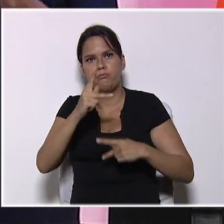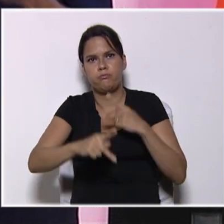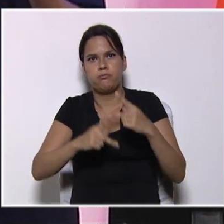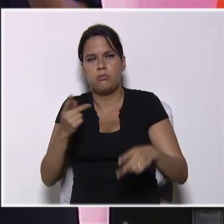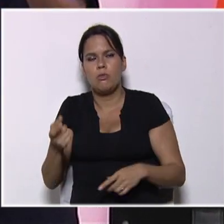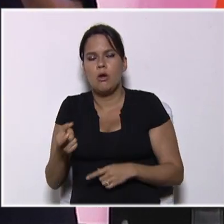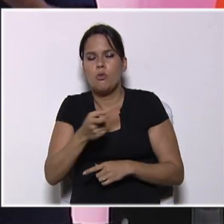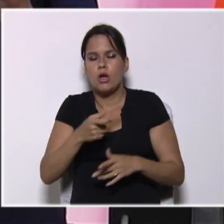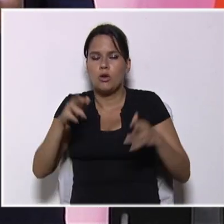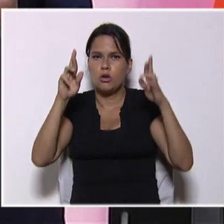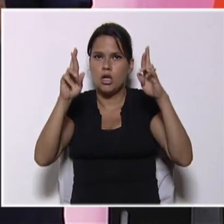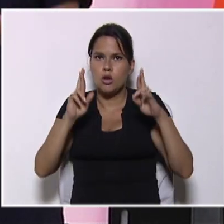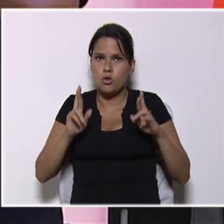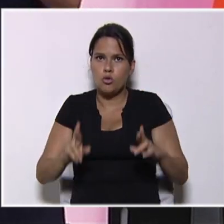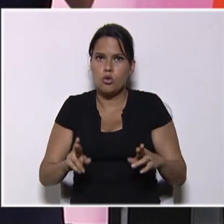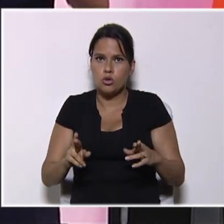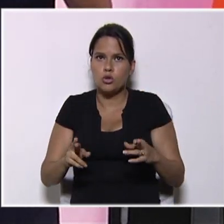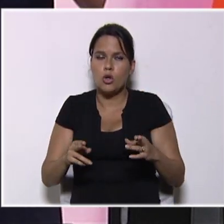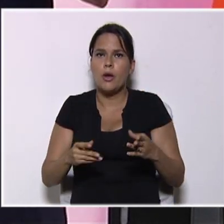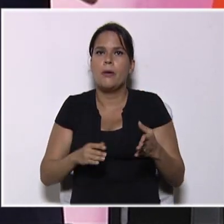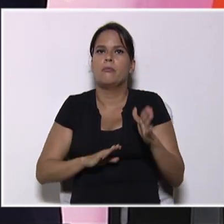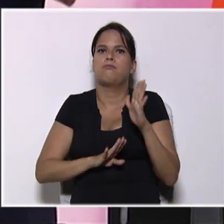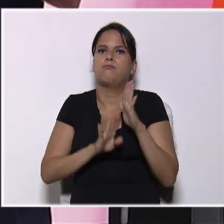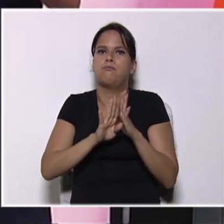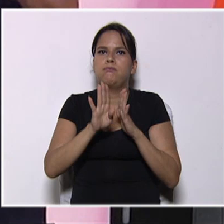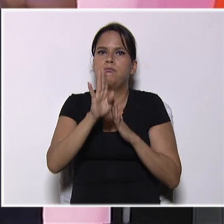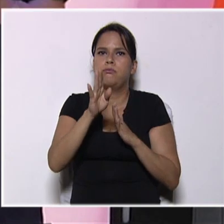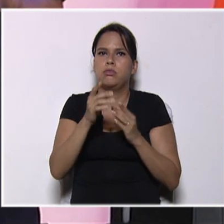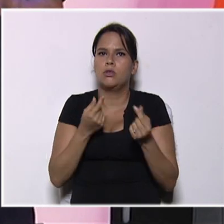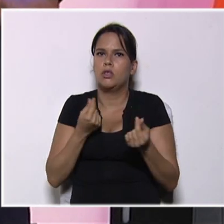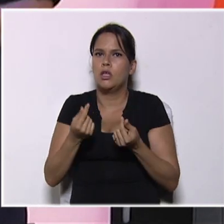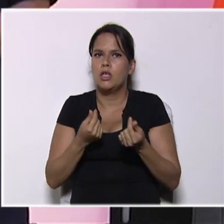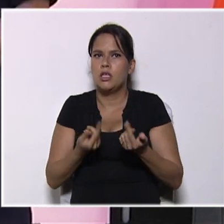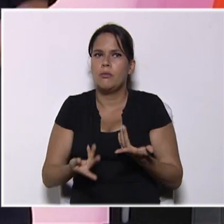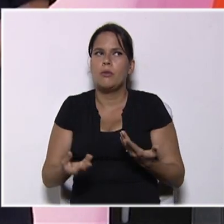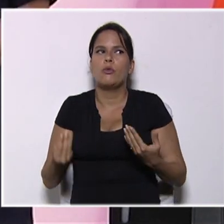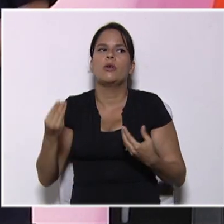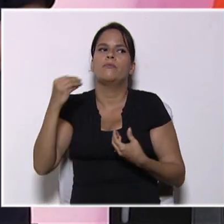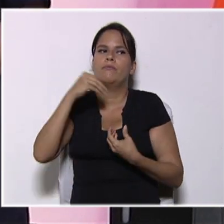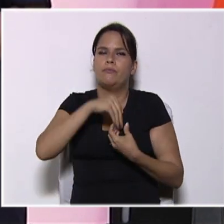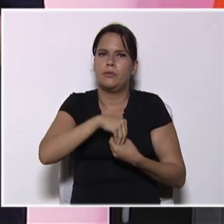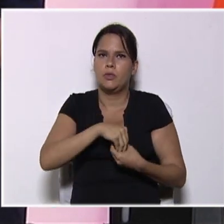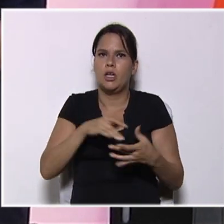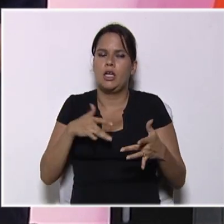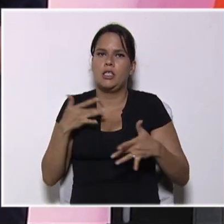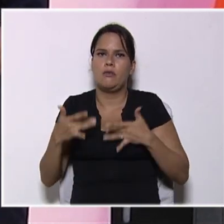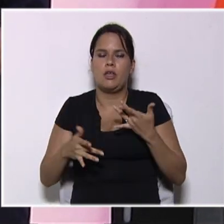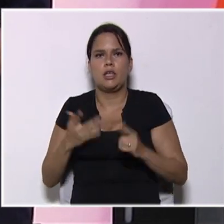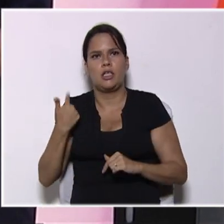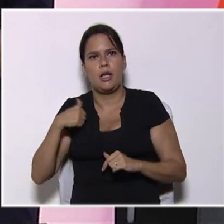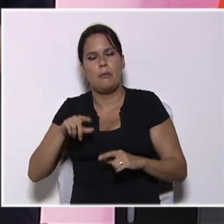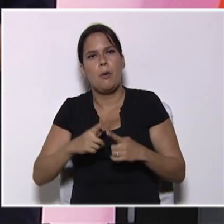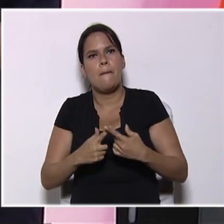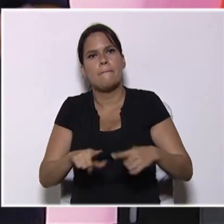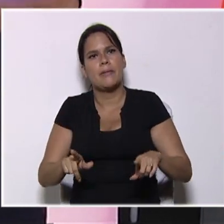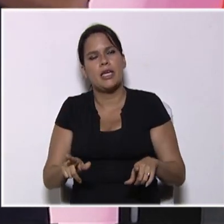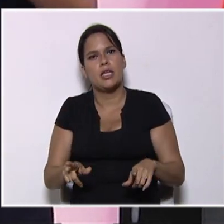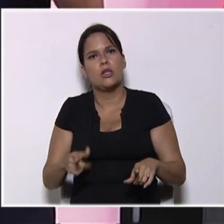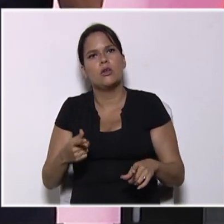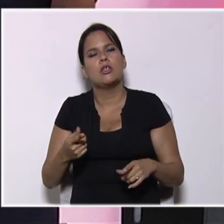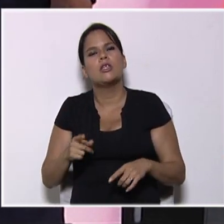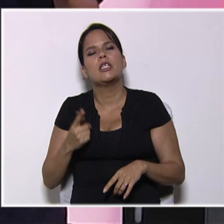desarrollar alguna ganancia para poder entonces reinvertirlo dentro de las actividades que tengamos, ¿no? Pero resulta que